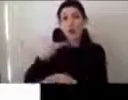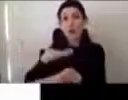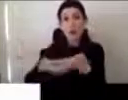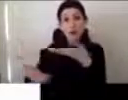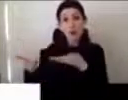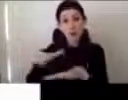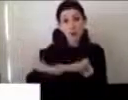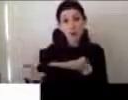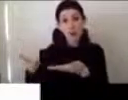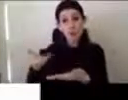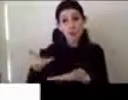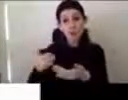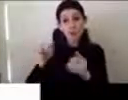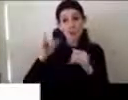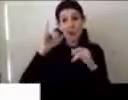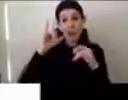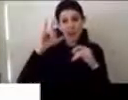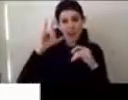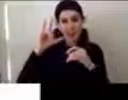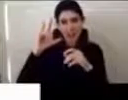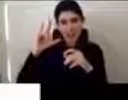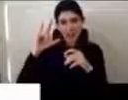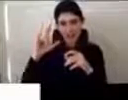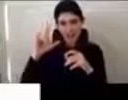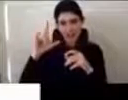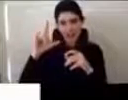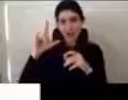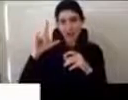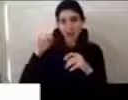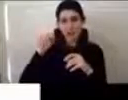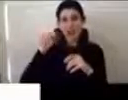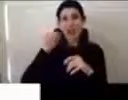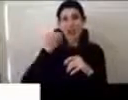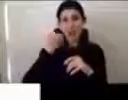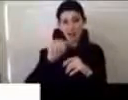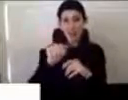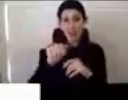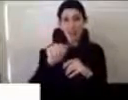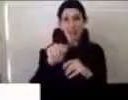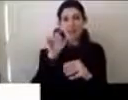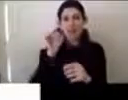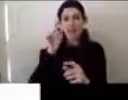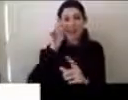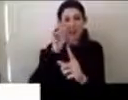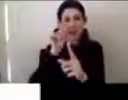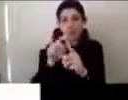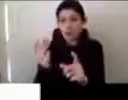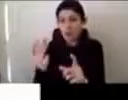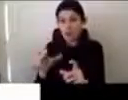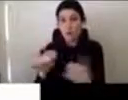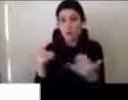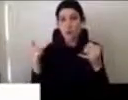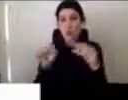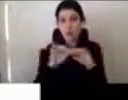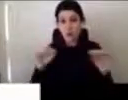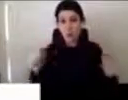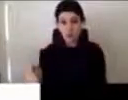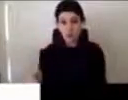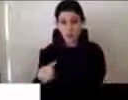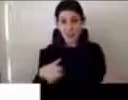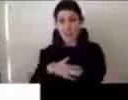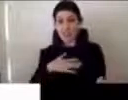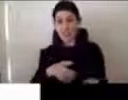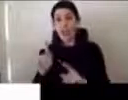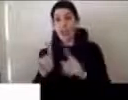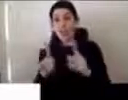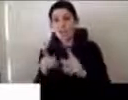Instagram. Cuenta que está dedicada exclusivamente a los juegos de mesa, así que para los que están viendo, si quieren alguna